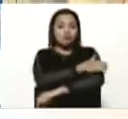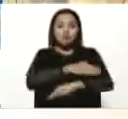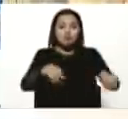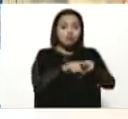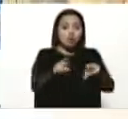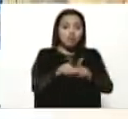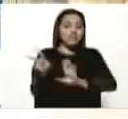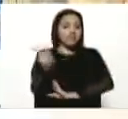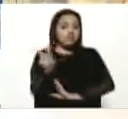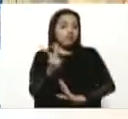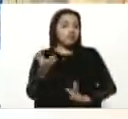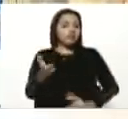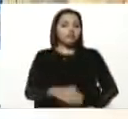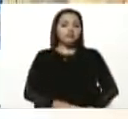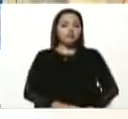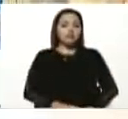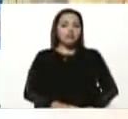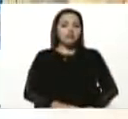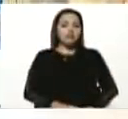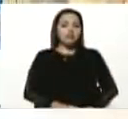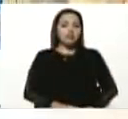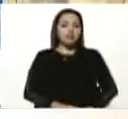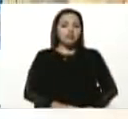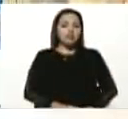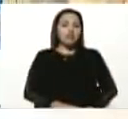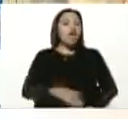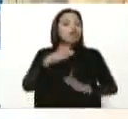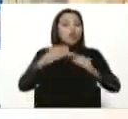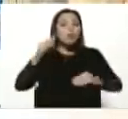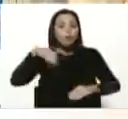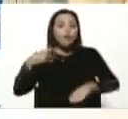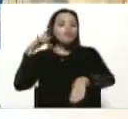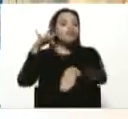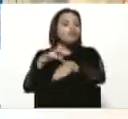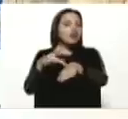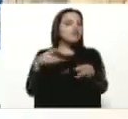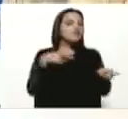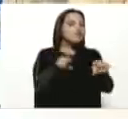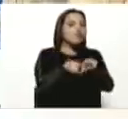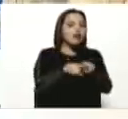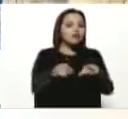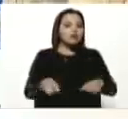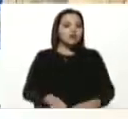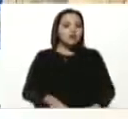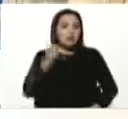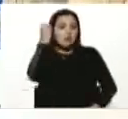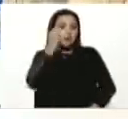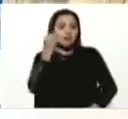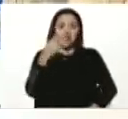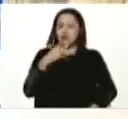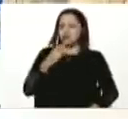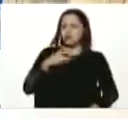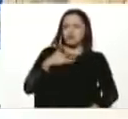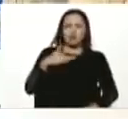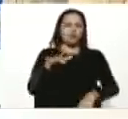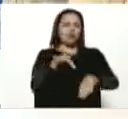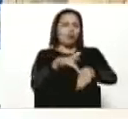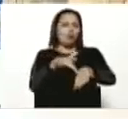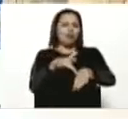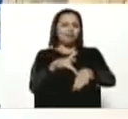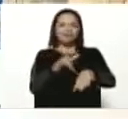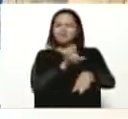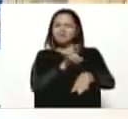de Venezuela. No hay intocable en ninguno de los apellidos. El que se cree intocable